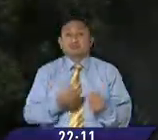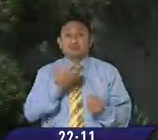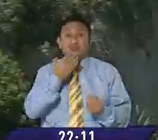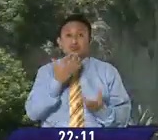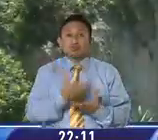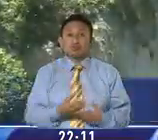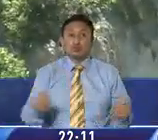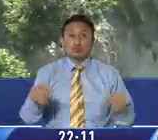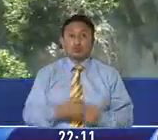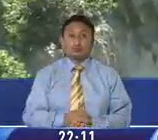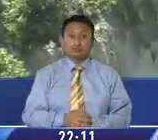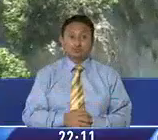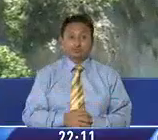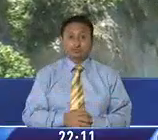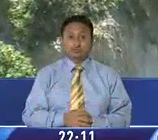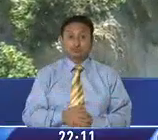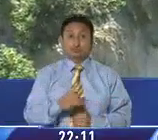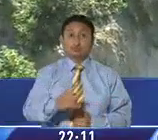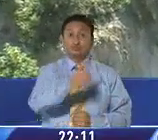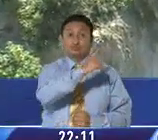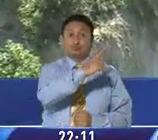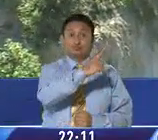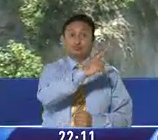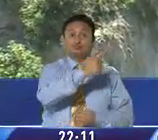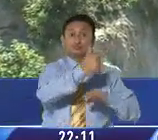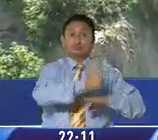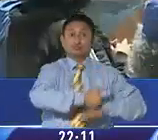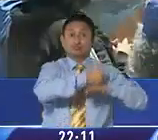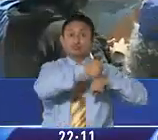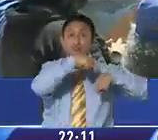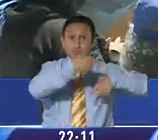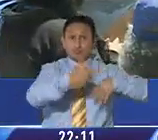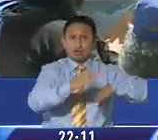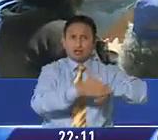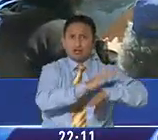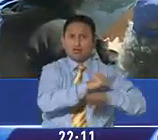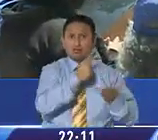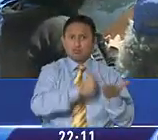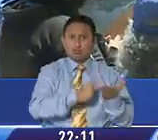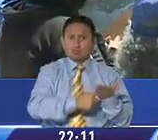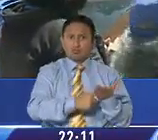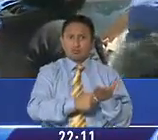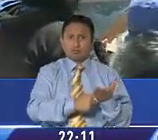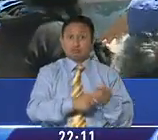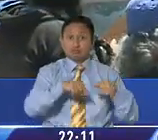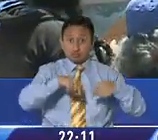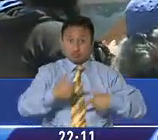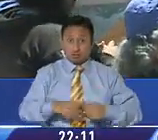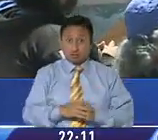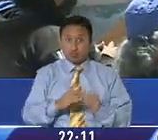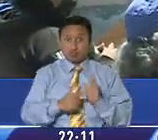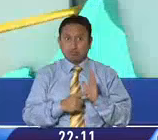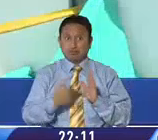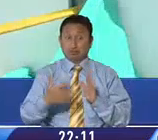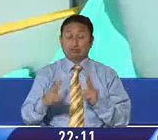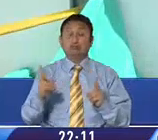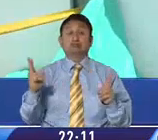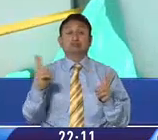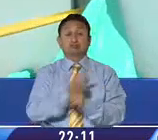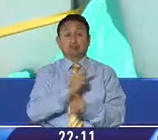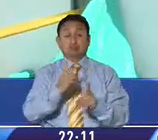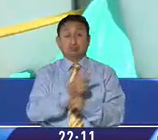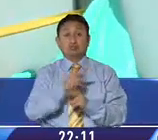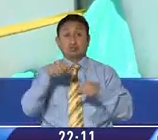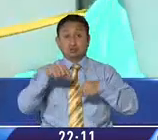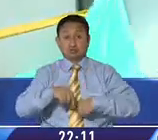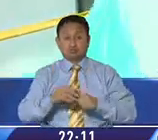soluciones? Y es que precisamente es en este sector que las autoridades ya han realizado estudios que, en efecto, demuestran que existe peligrosidad de la